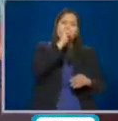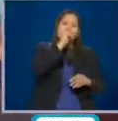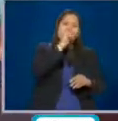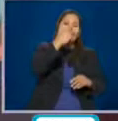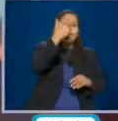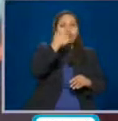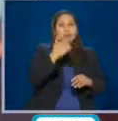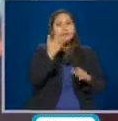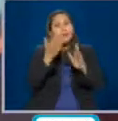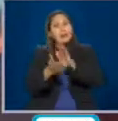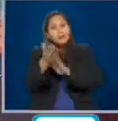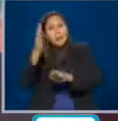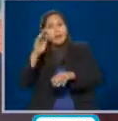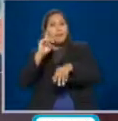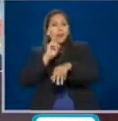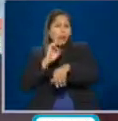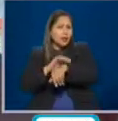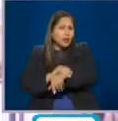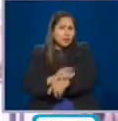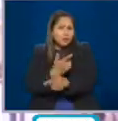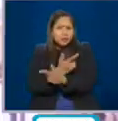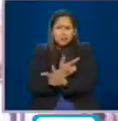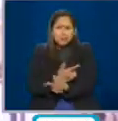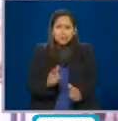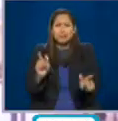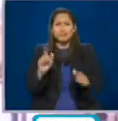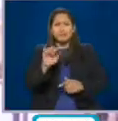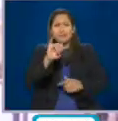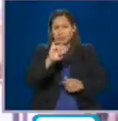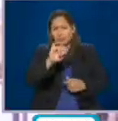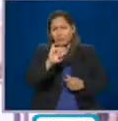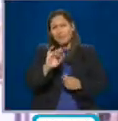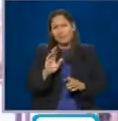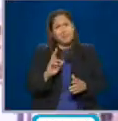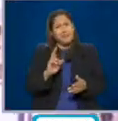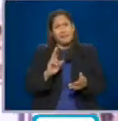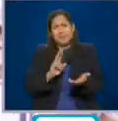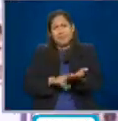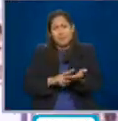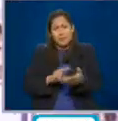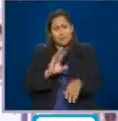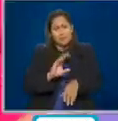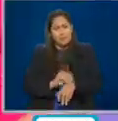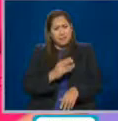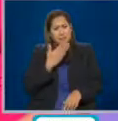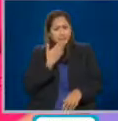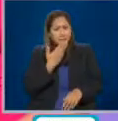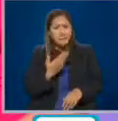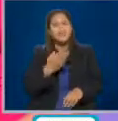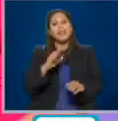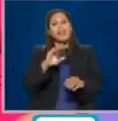mamá quiere salir con sus amigas o sus amigos. Claro, ¿no? y es súper válido, es súper válido.